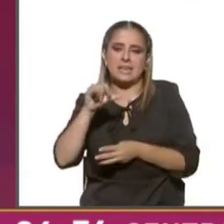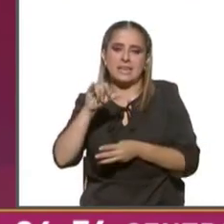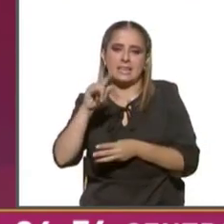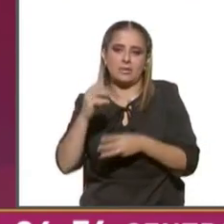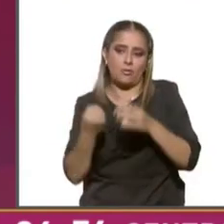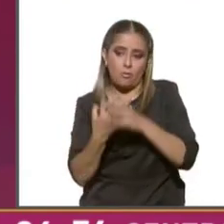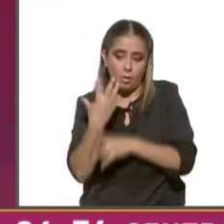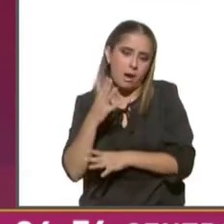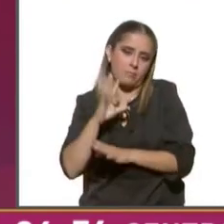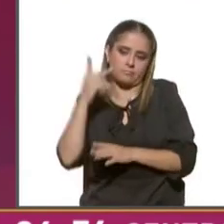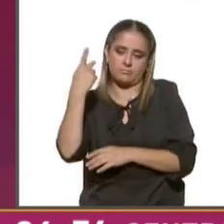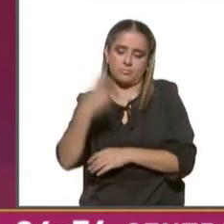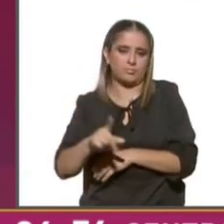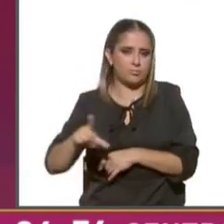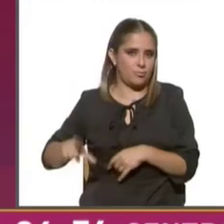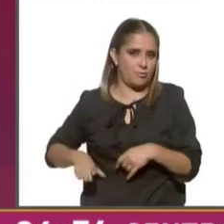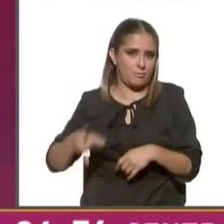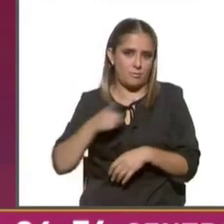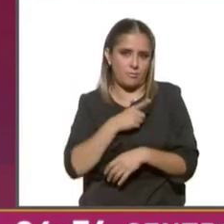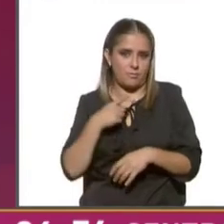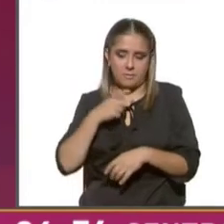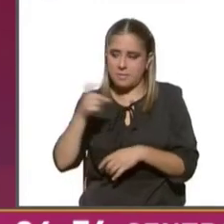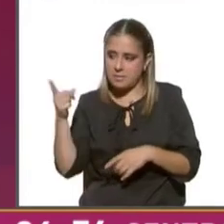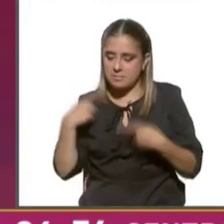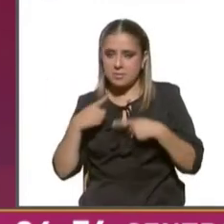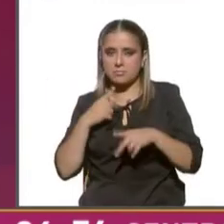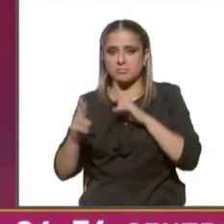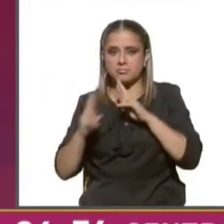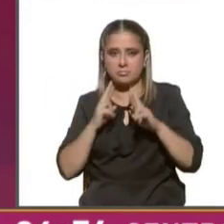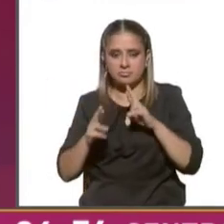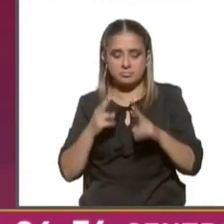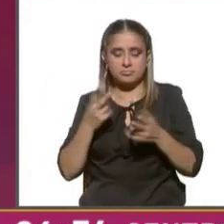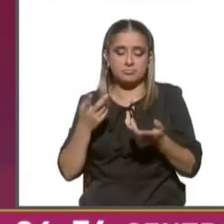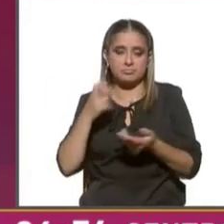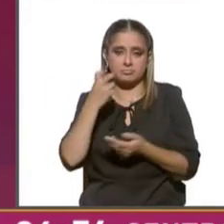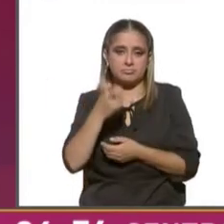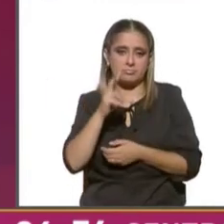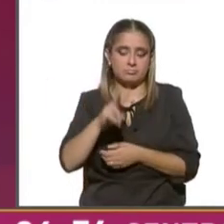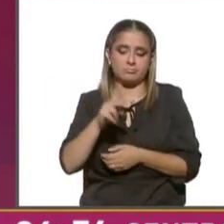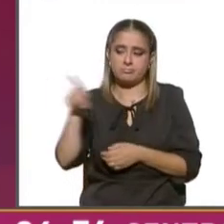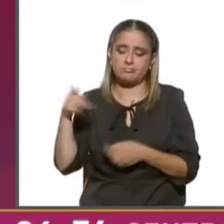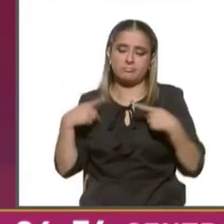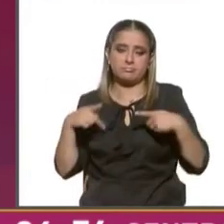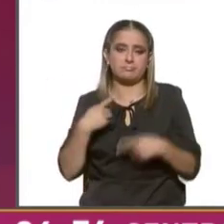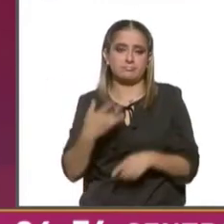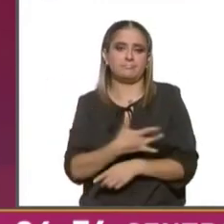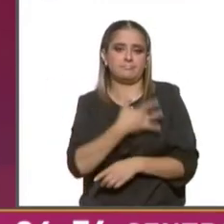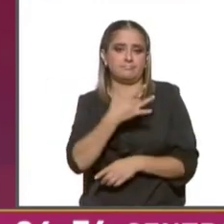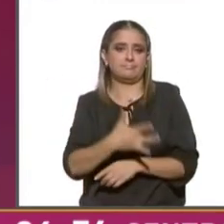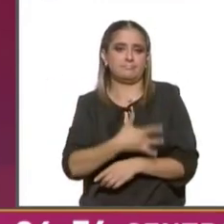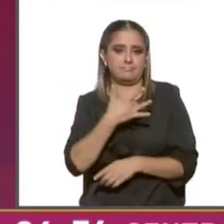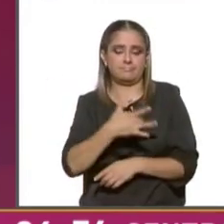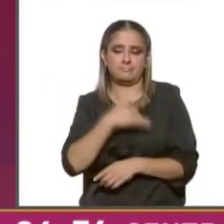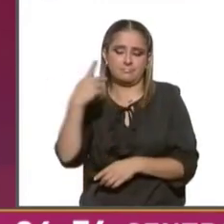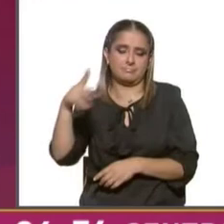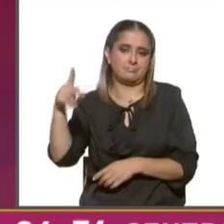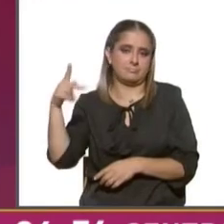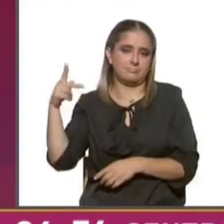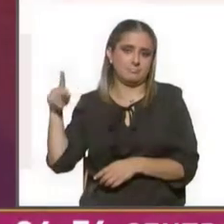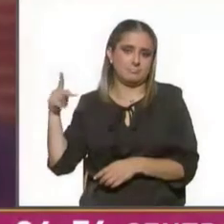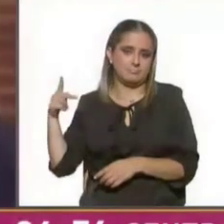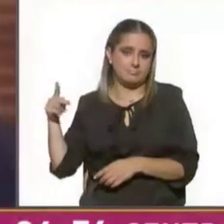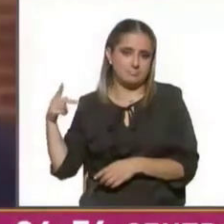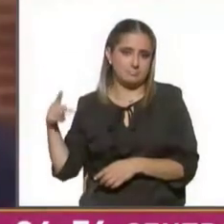largo de todos los reactivos, creo que la intuición pública que hay es que como